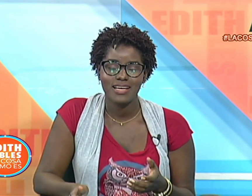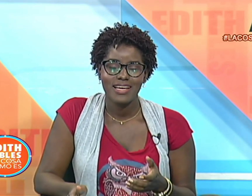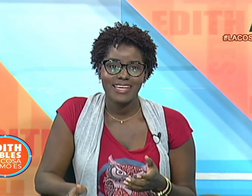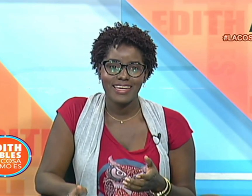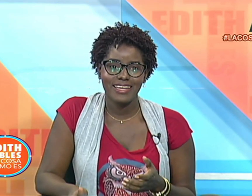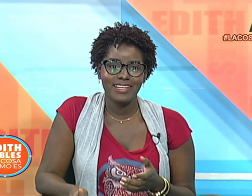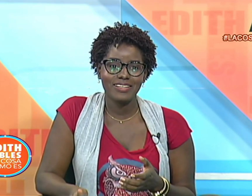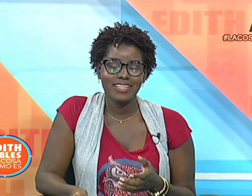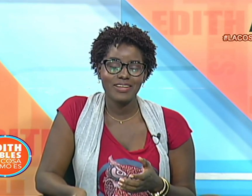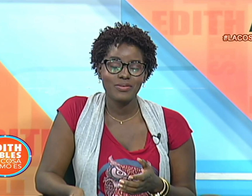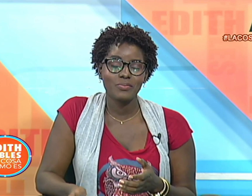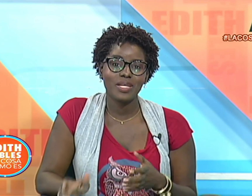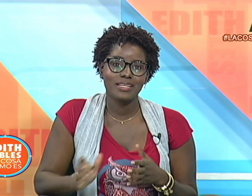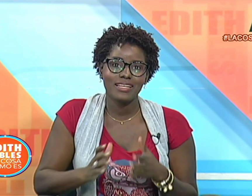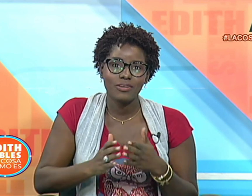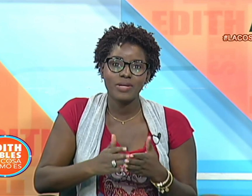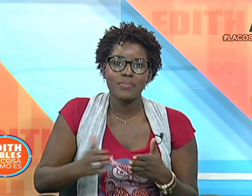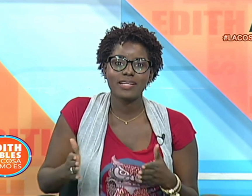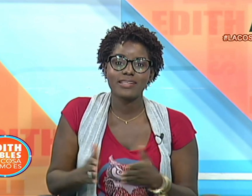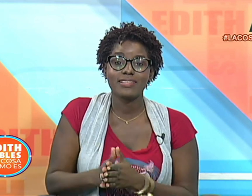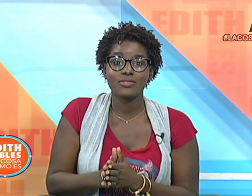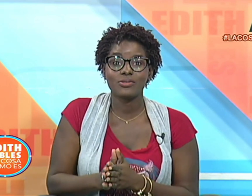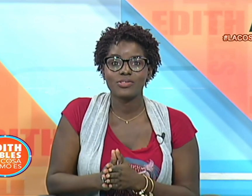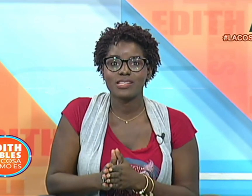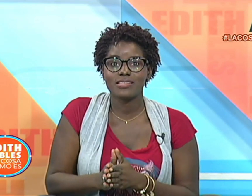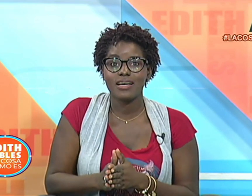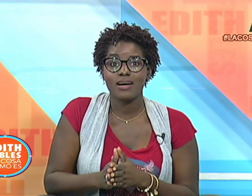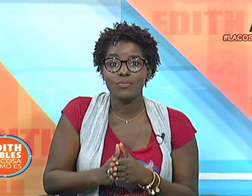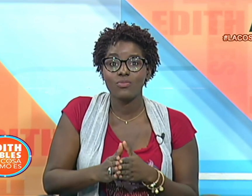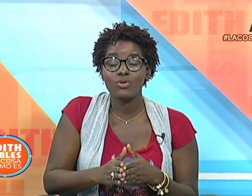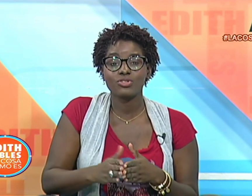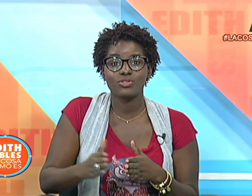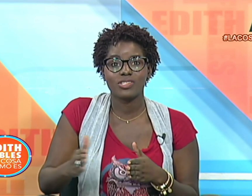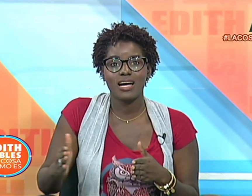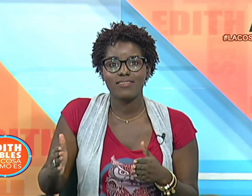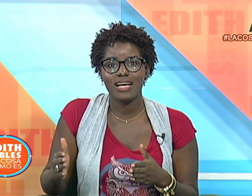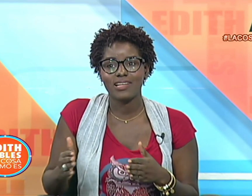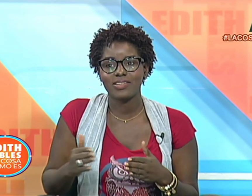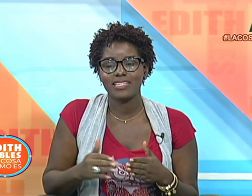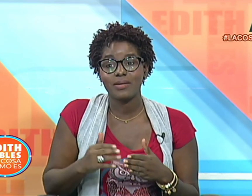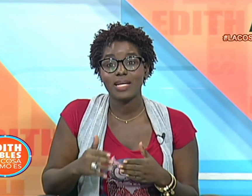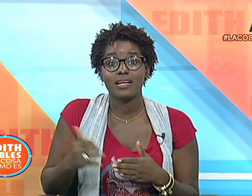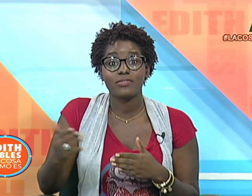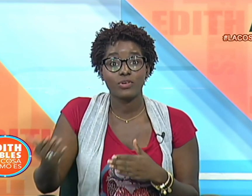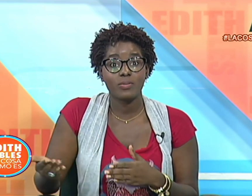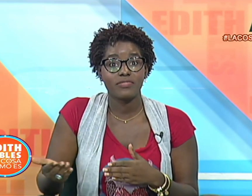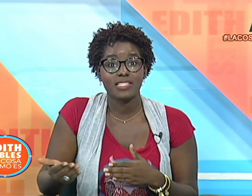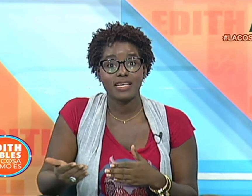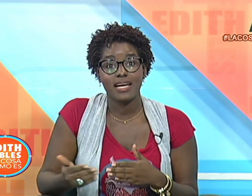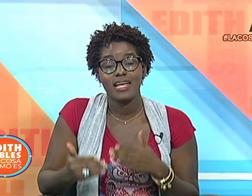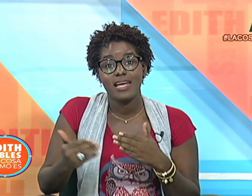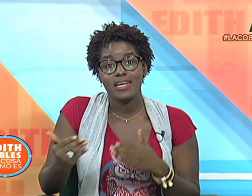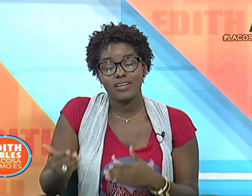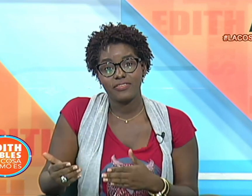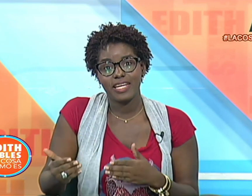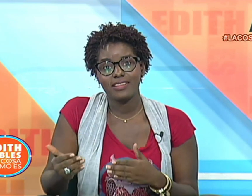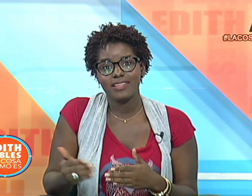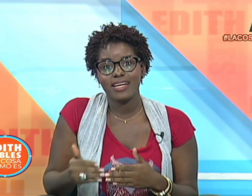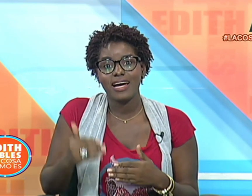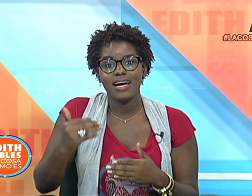que en una parte del discurso decía mucho se ha hablado del tema de la reforma fiscal